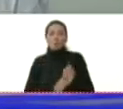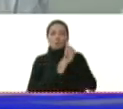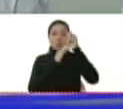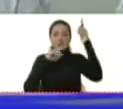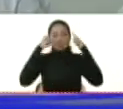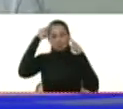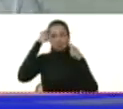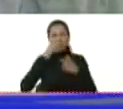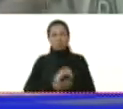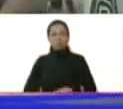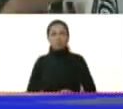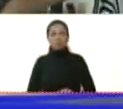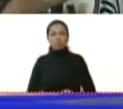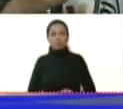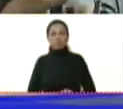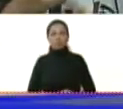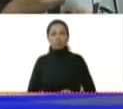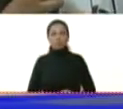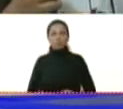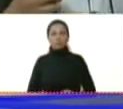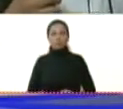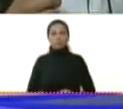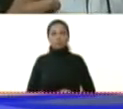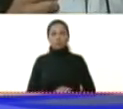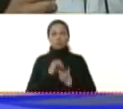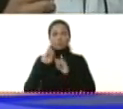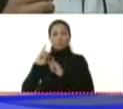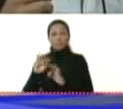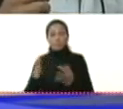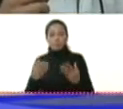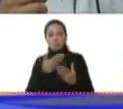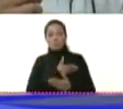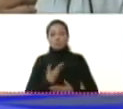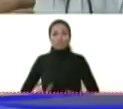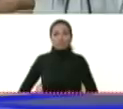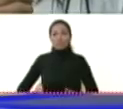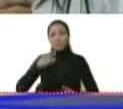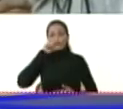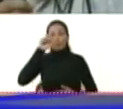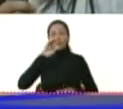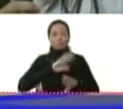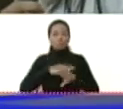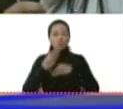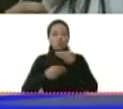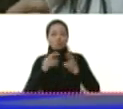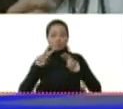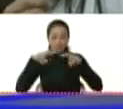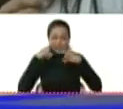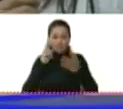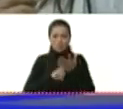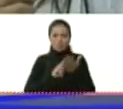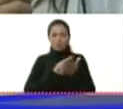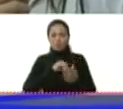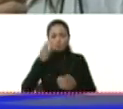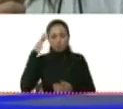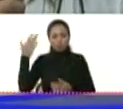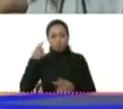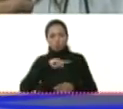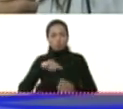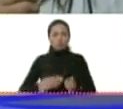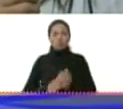eterno Hugo Rafael Chávez Frías y a usted, presidente Nicolás Maduro, por hacer realidad nuestro sueño y continuar con el legado de